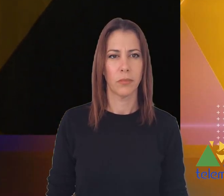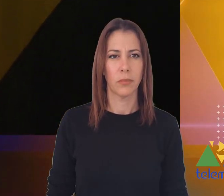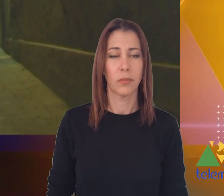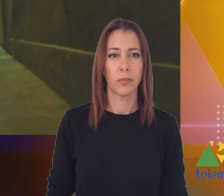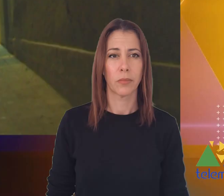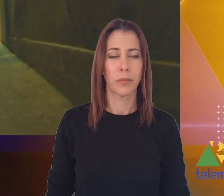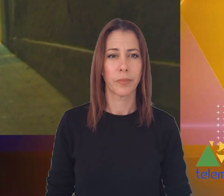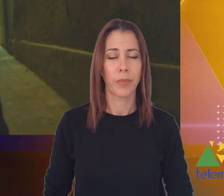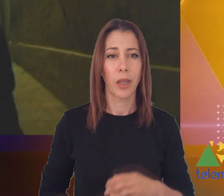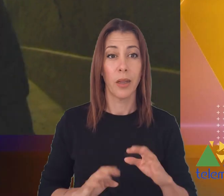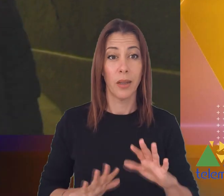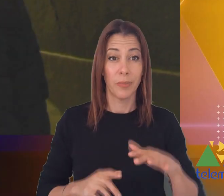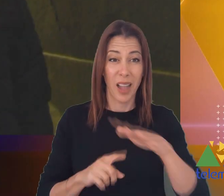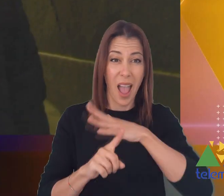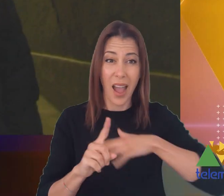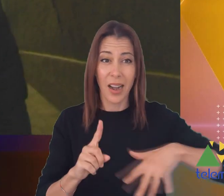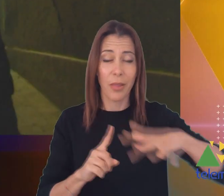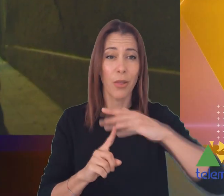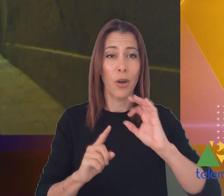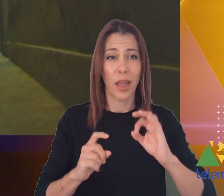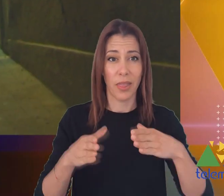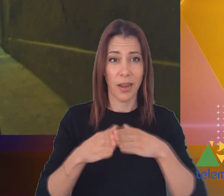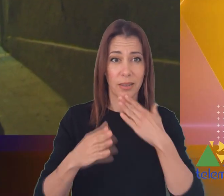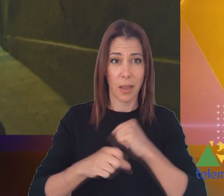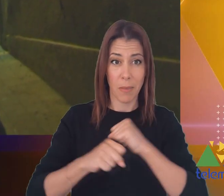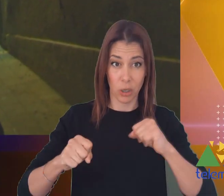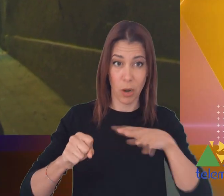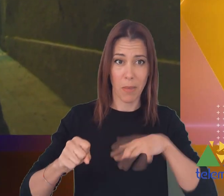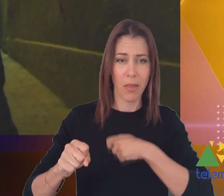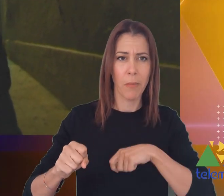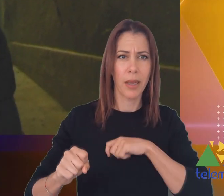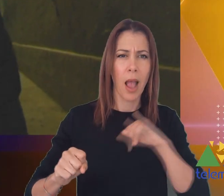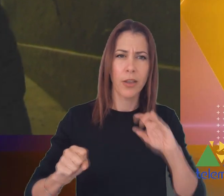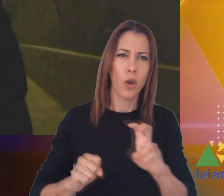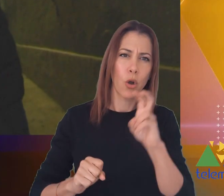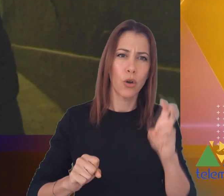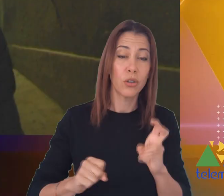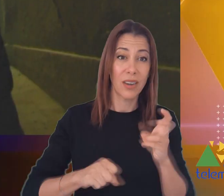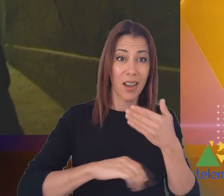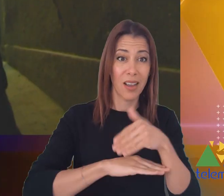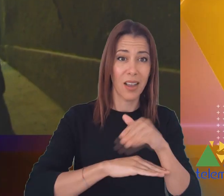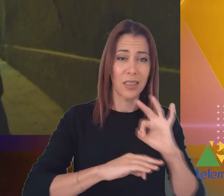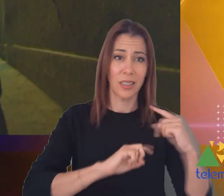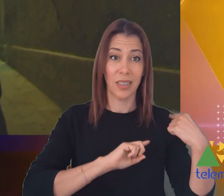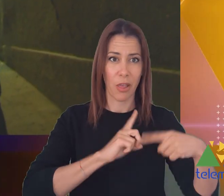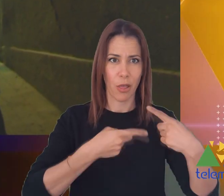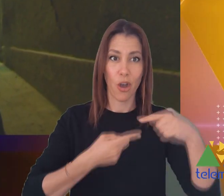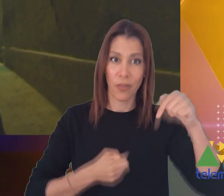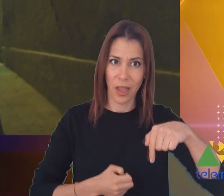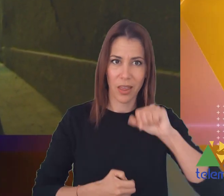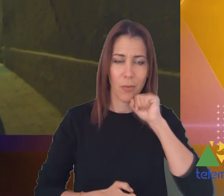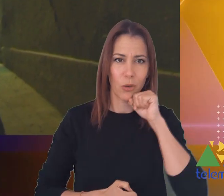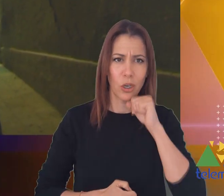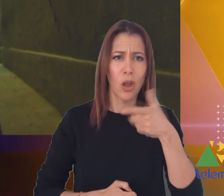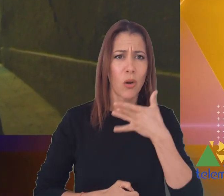Siguiendo por alrededores de la Iglesia Mayor y de la Plaza de España, tenemos esta otra de las calles tradicionales de Motril.